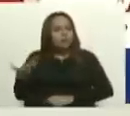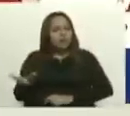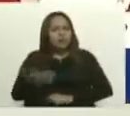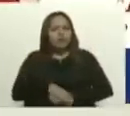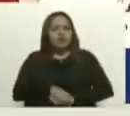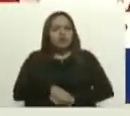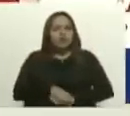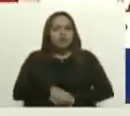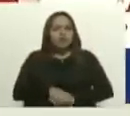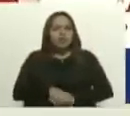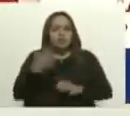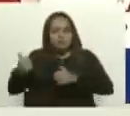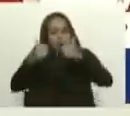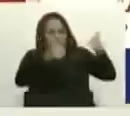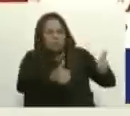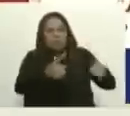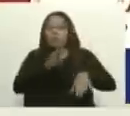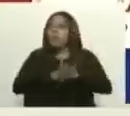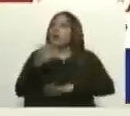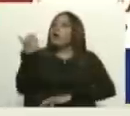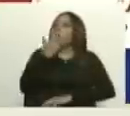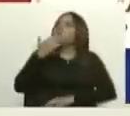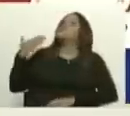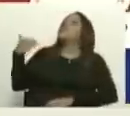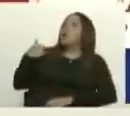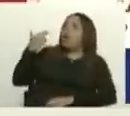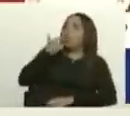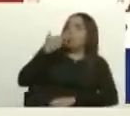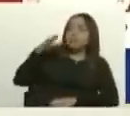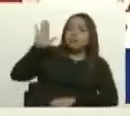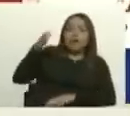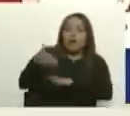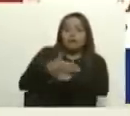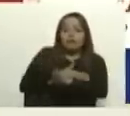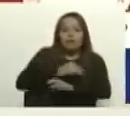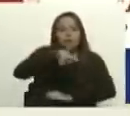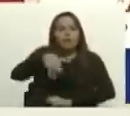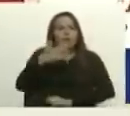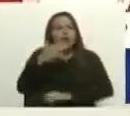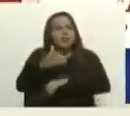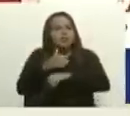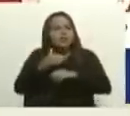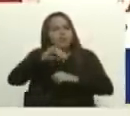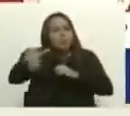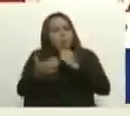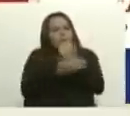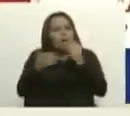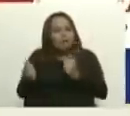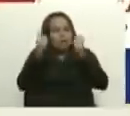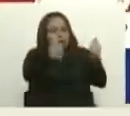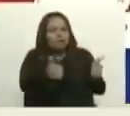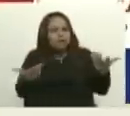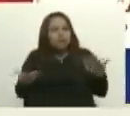¿A cambio de qué? ¿Qué se comprometió Juan Guaidó y su grupo?